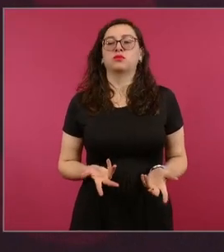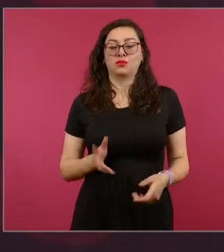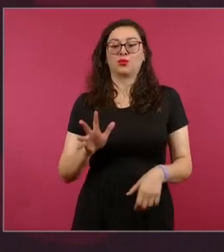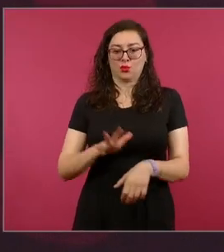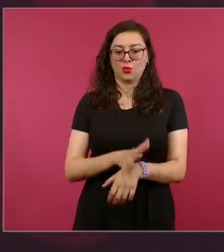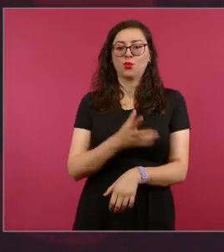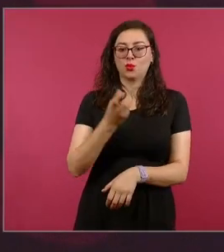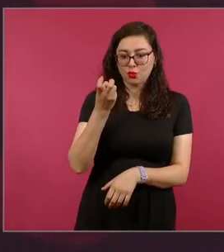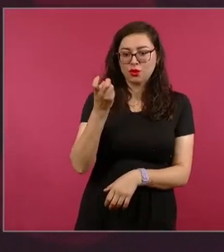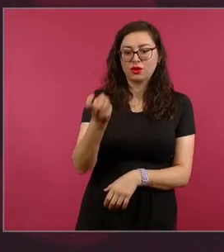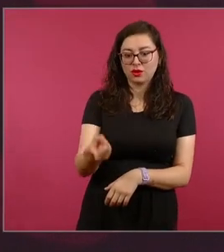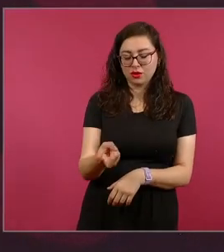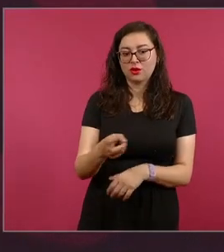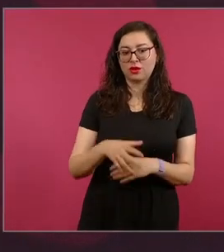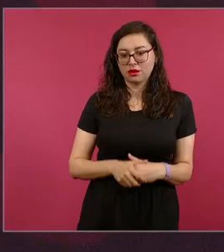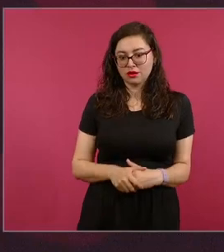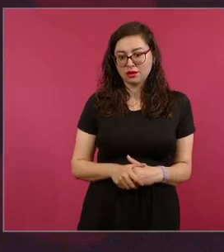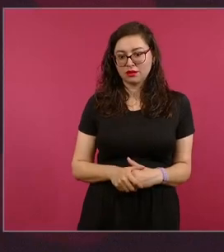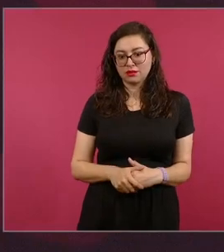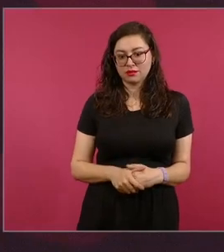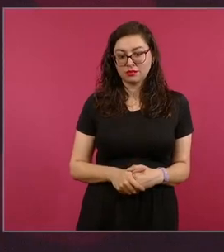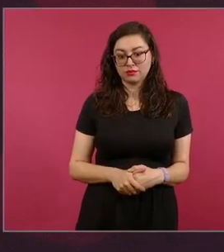Porque